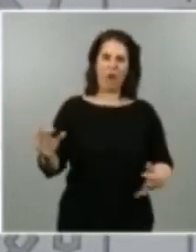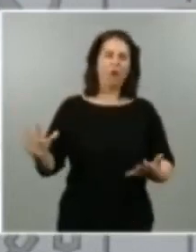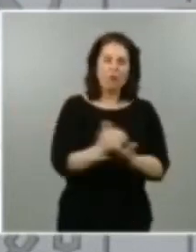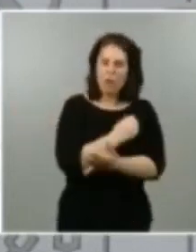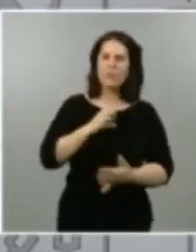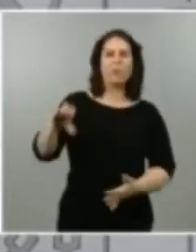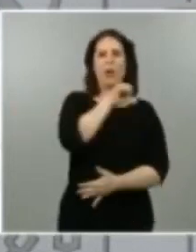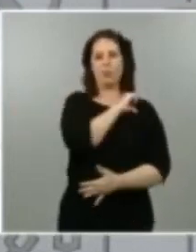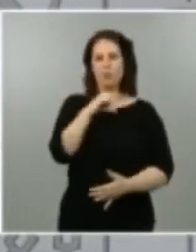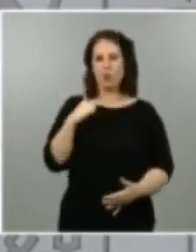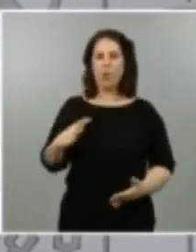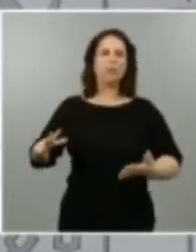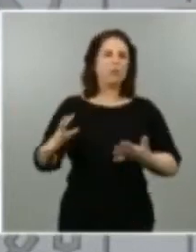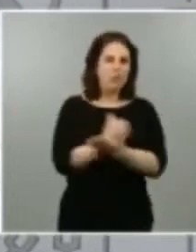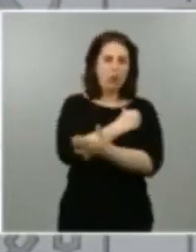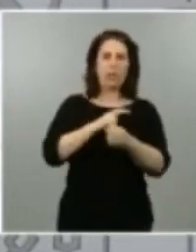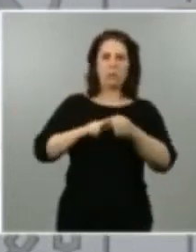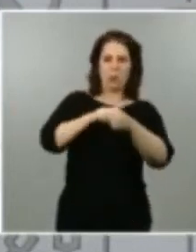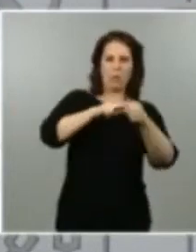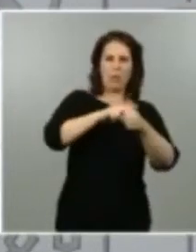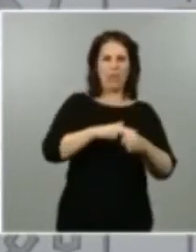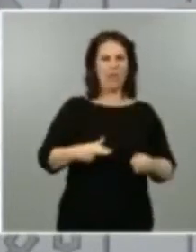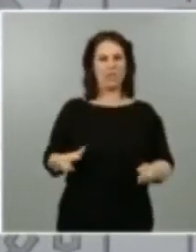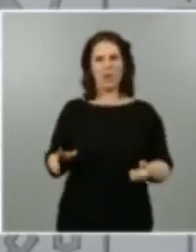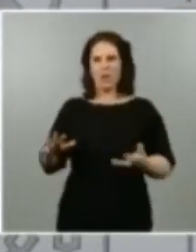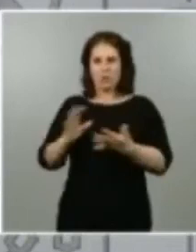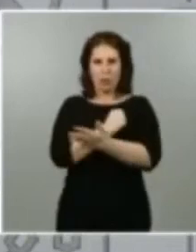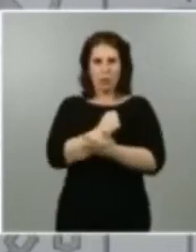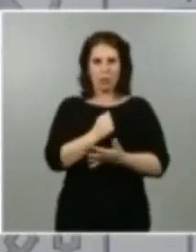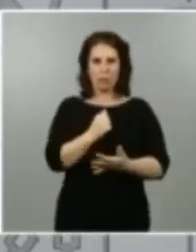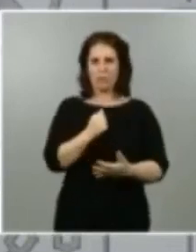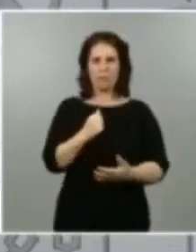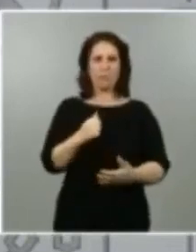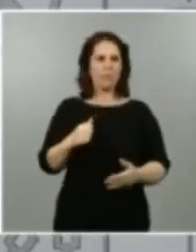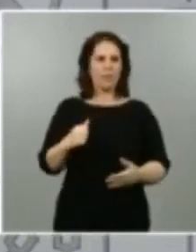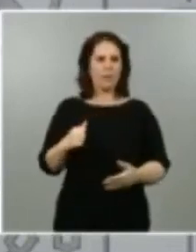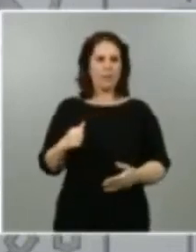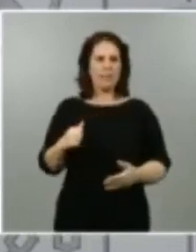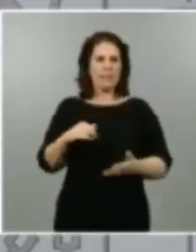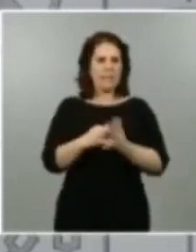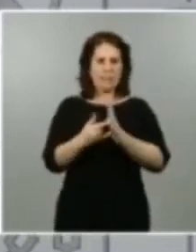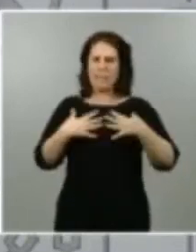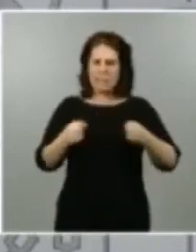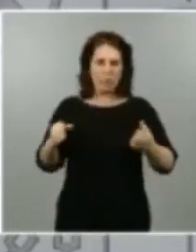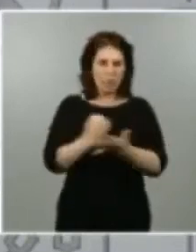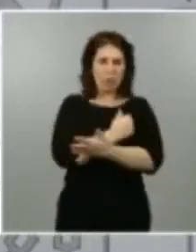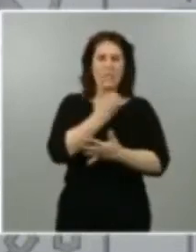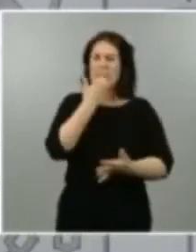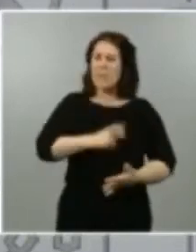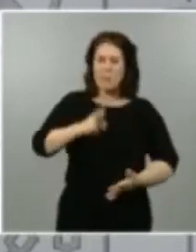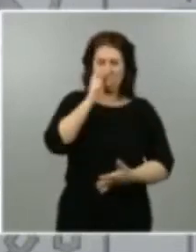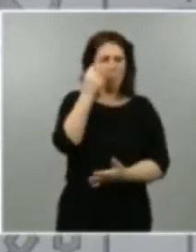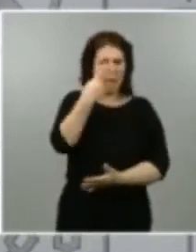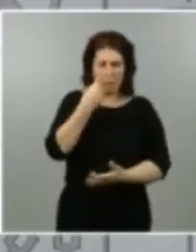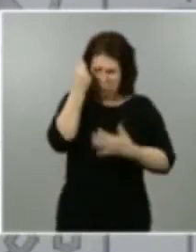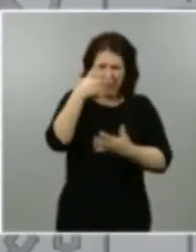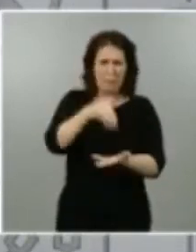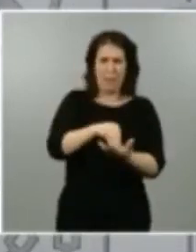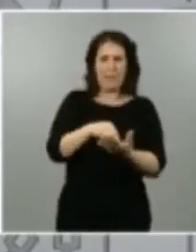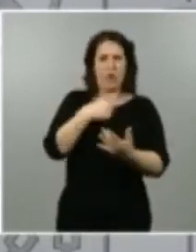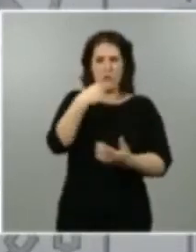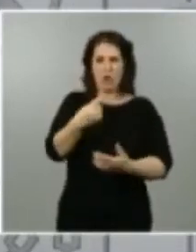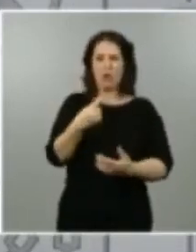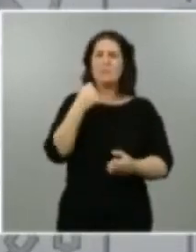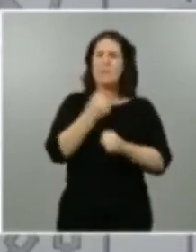hecho todos y si tengo que repetir los mismos repetir mil veces han hecho un trabajo excepcional todos los servicios salud pública